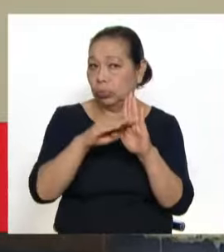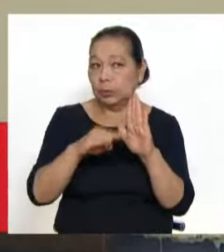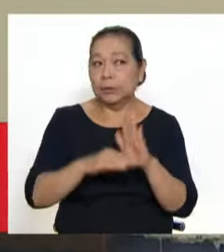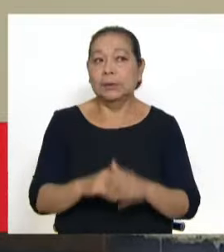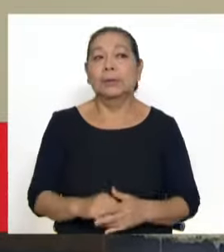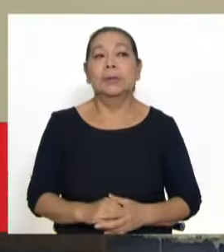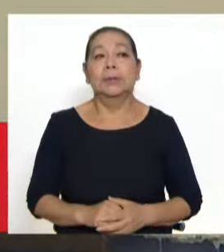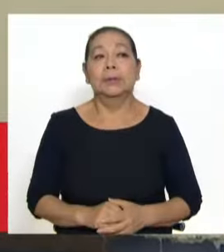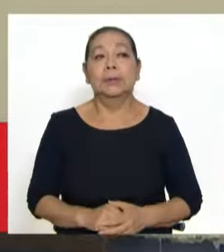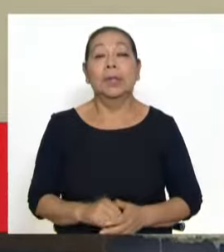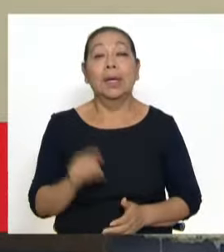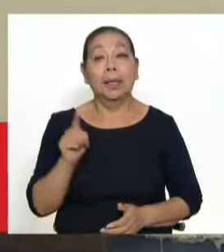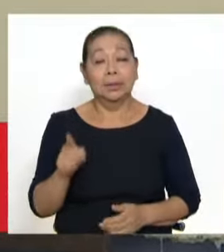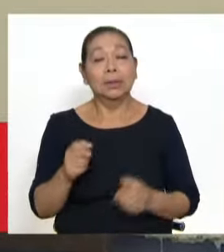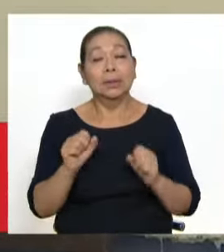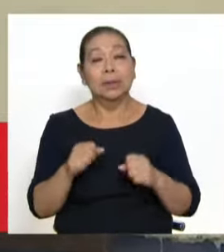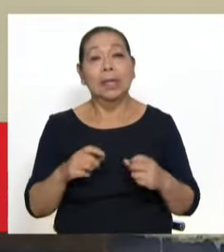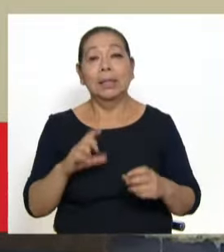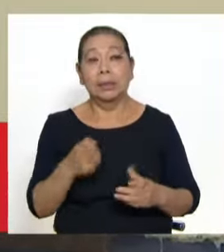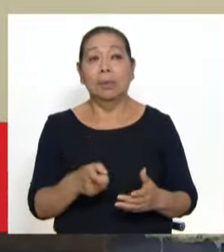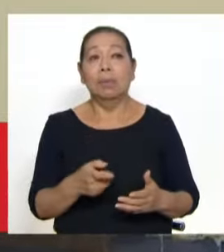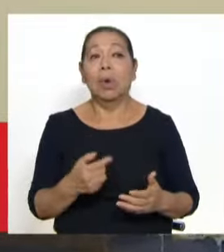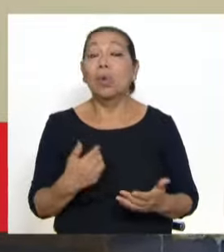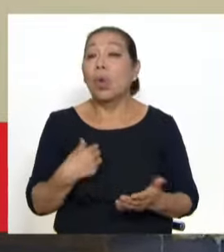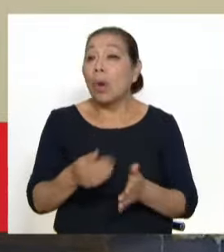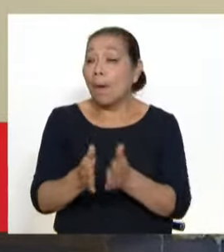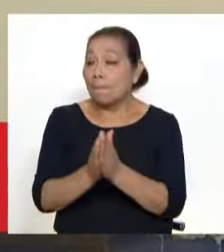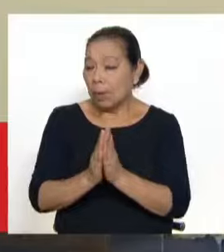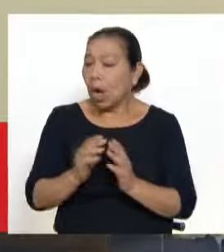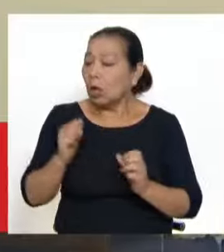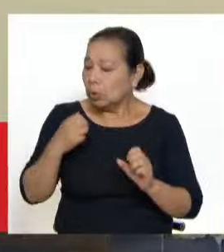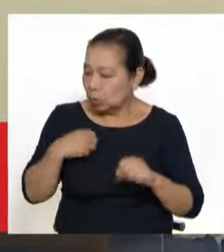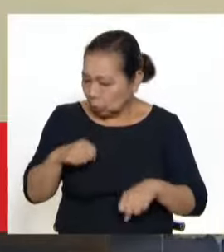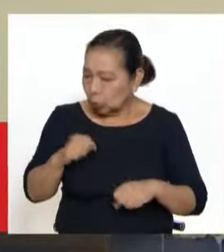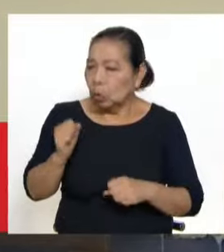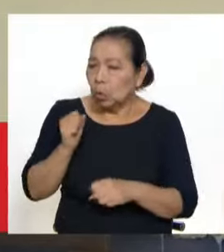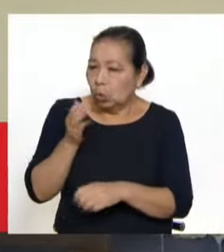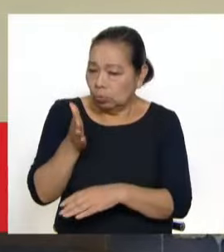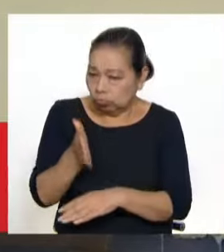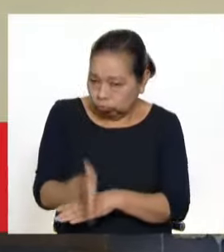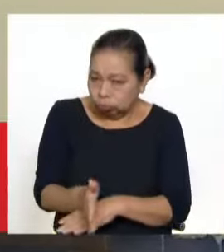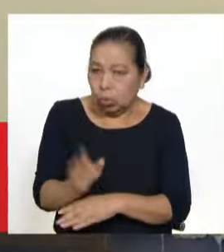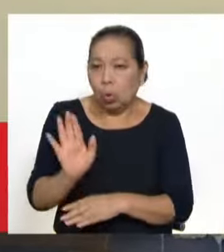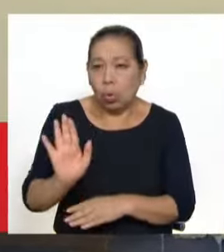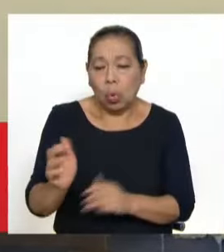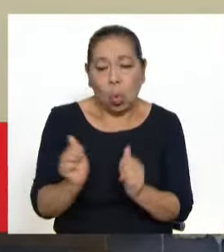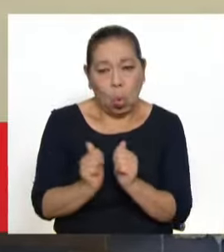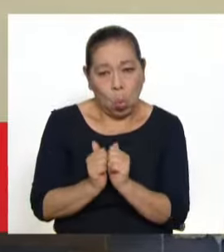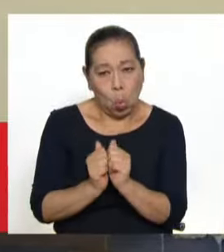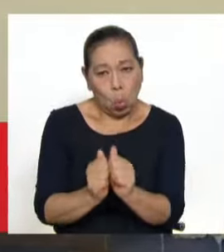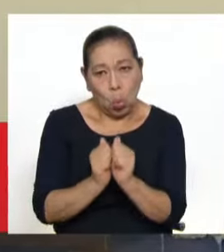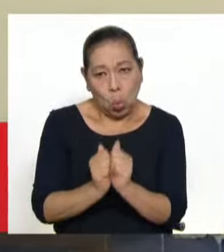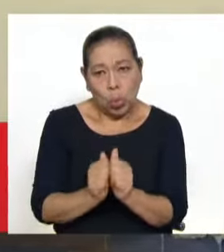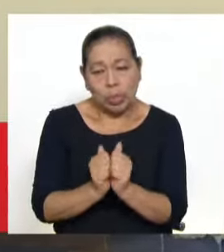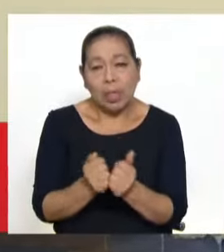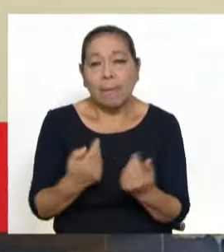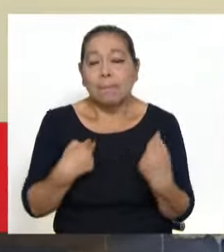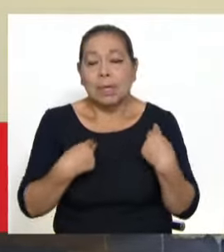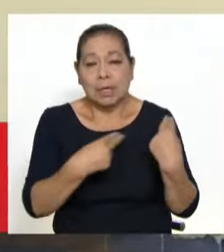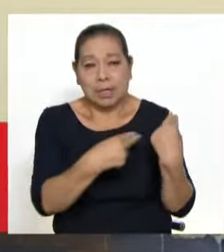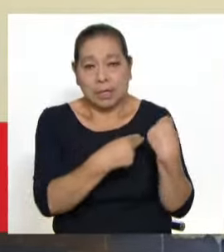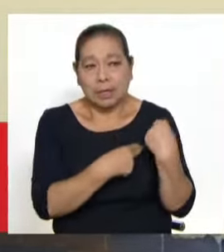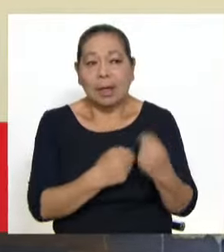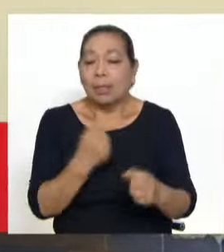finalidad. Ahí estaremos, ahí donde nos pidan estar, ahí vamos a intervenir con ustedes de la mano. Ese es mi